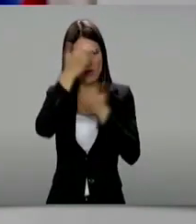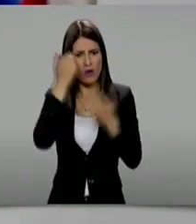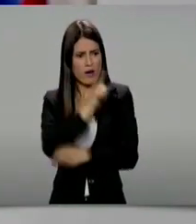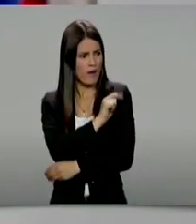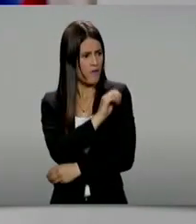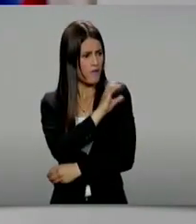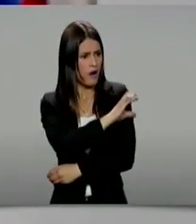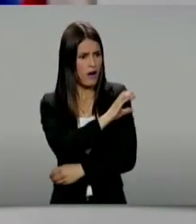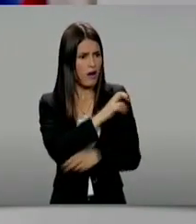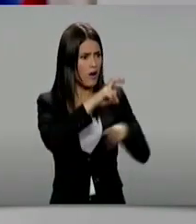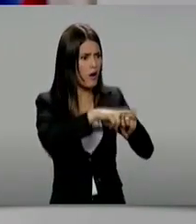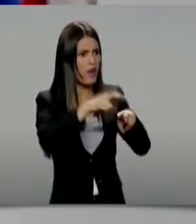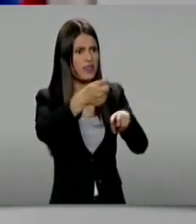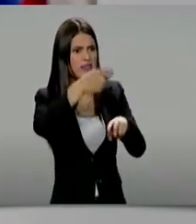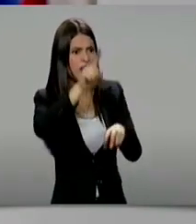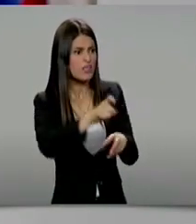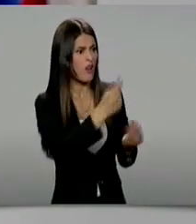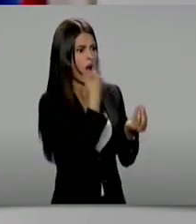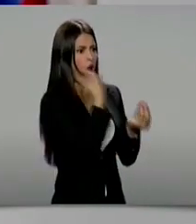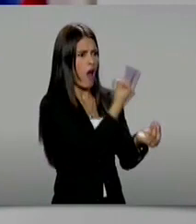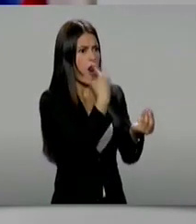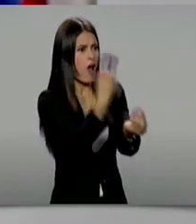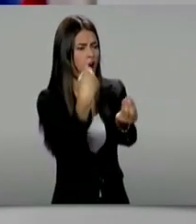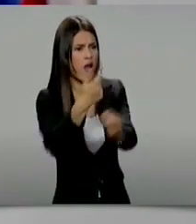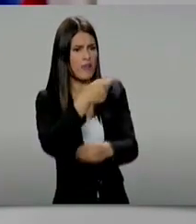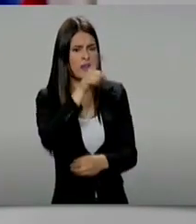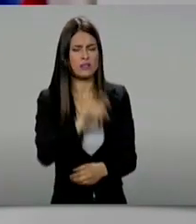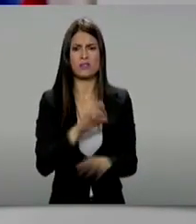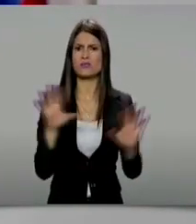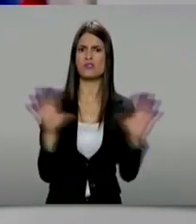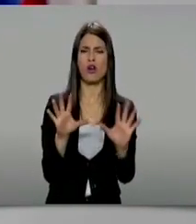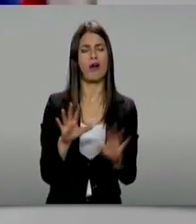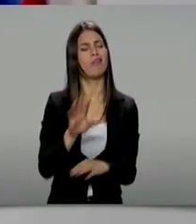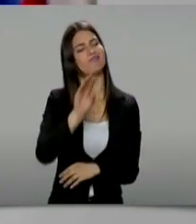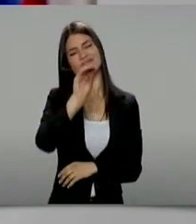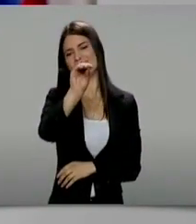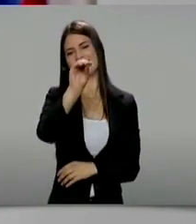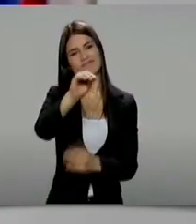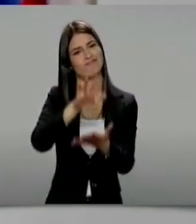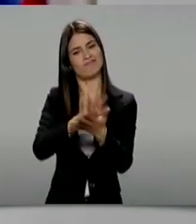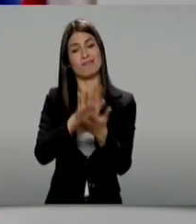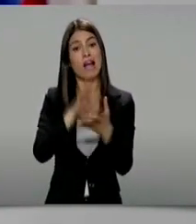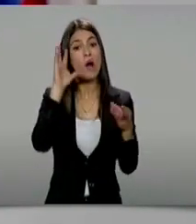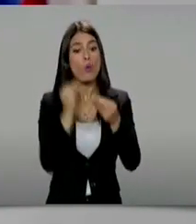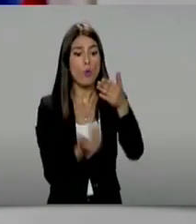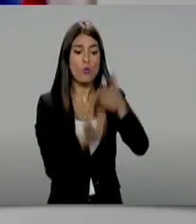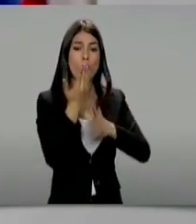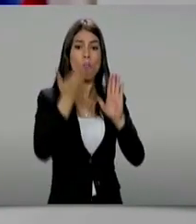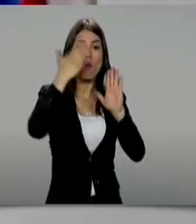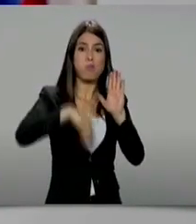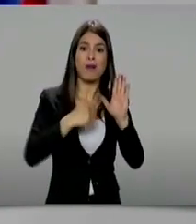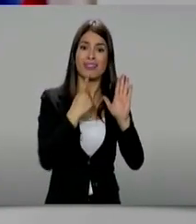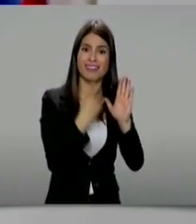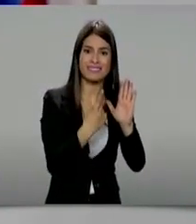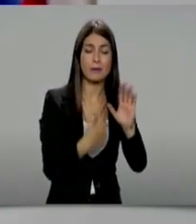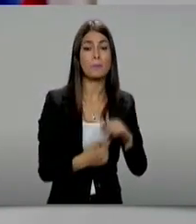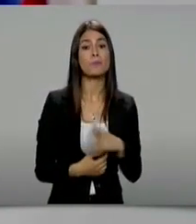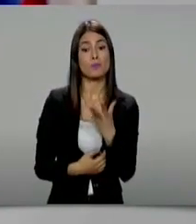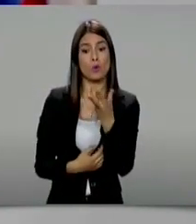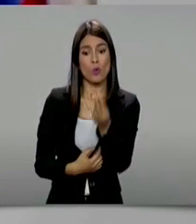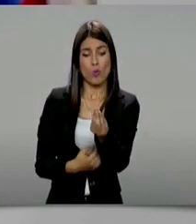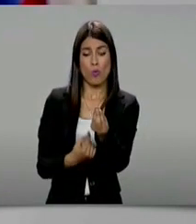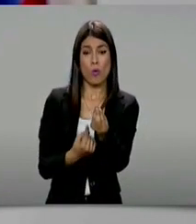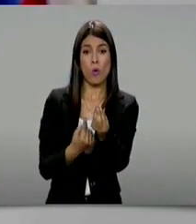acuerdo se incluyó expresamente que el partido que surja de la reincorporación de las FARC no